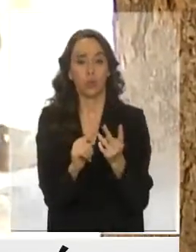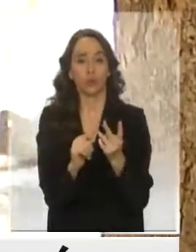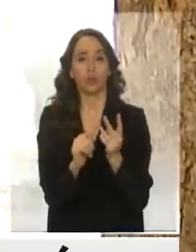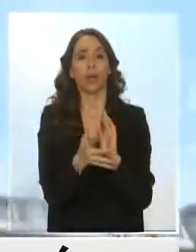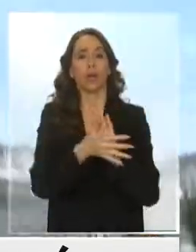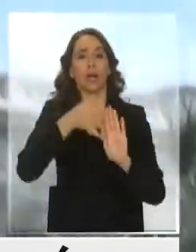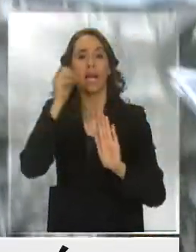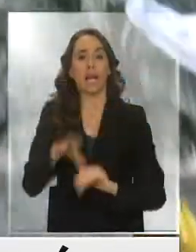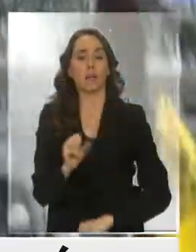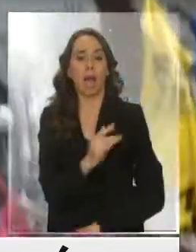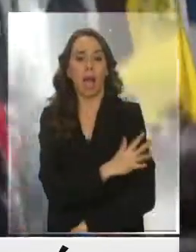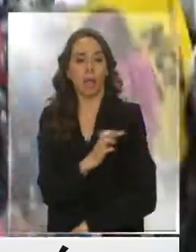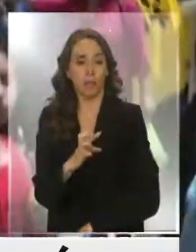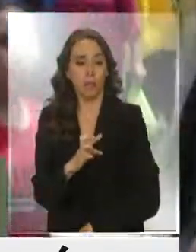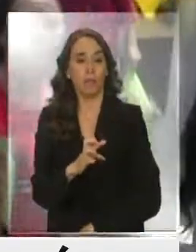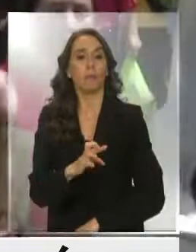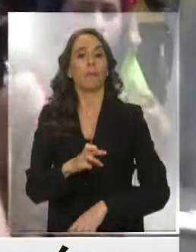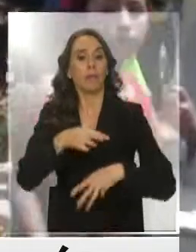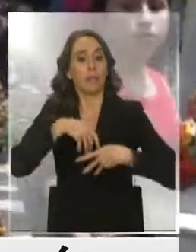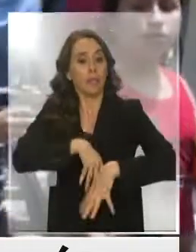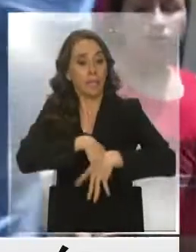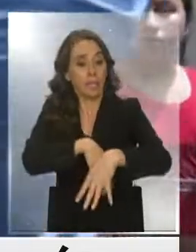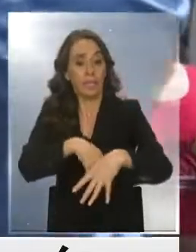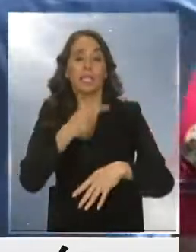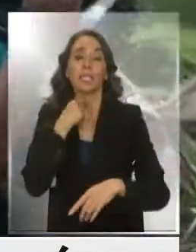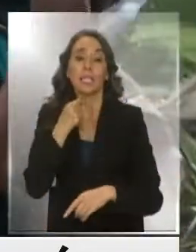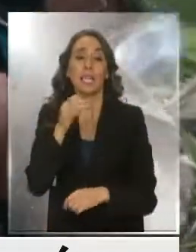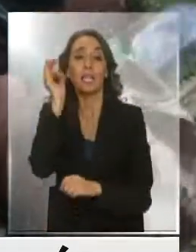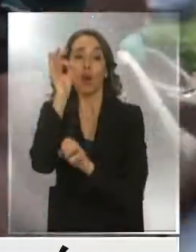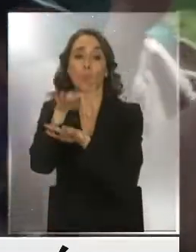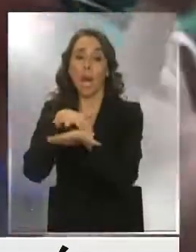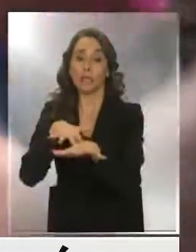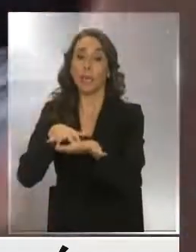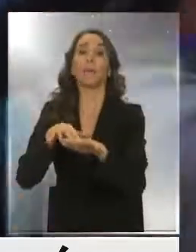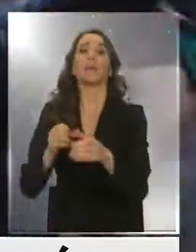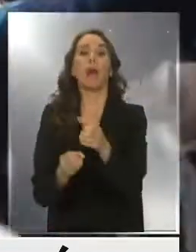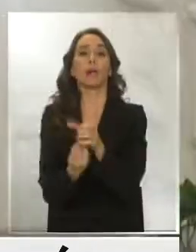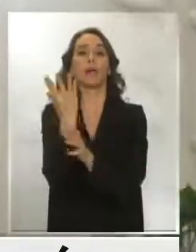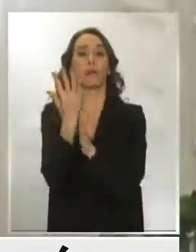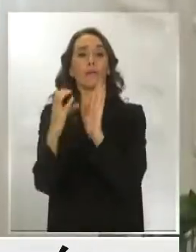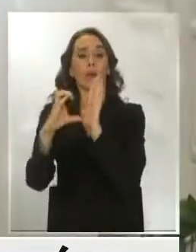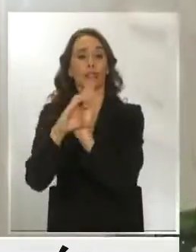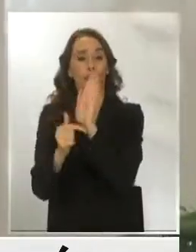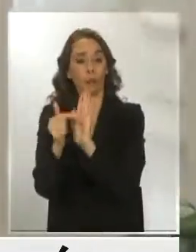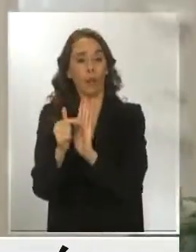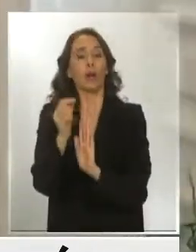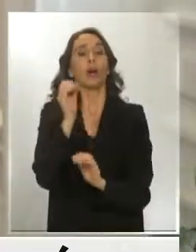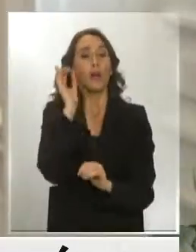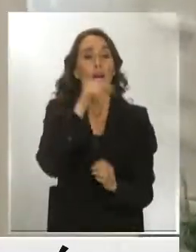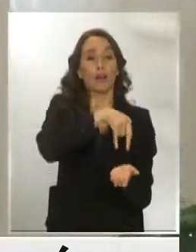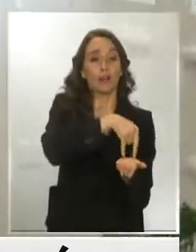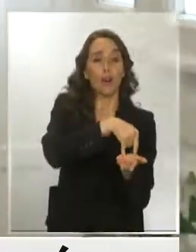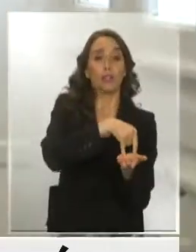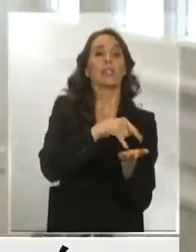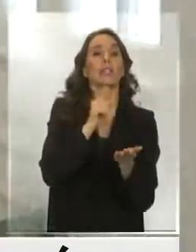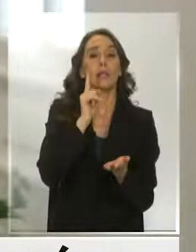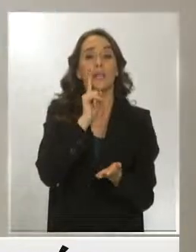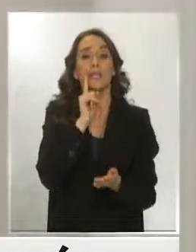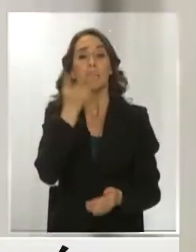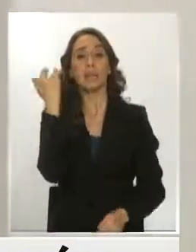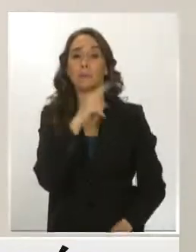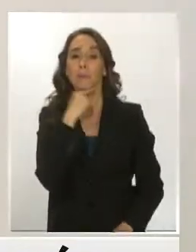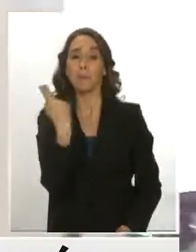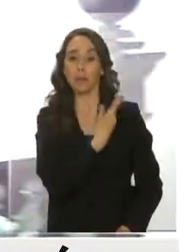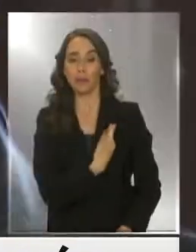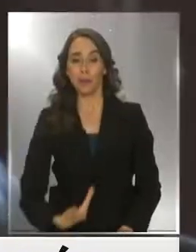eliminar la AFP. Mientras la calle se inclina por la Asamblea Constituyente y el Congreso se divide por el mecanismo, quien perdiera la presidencia a